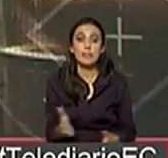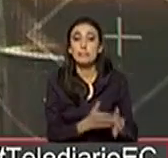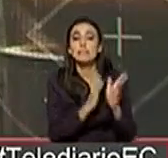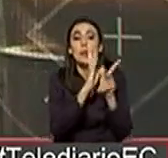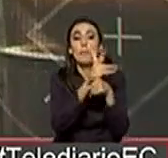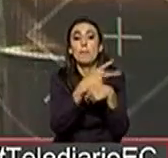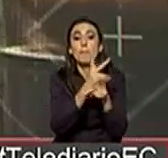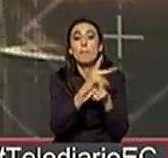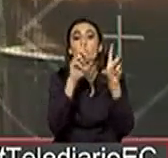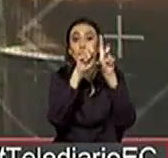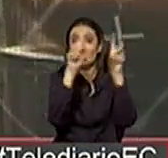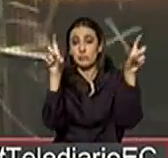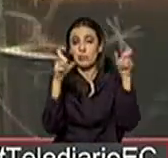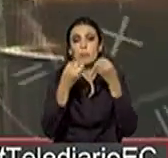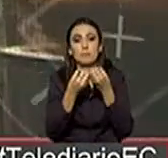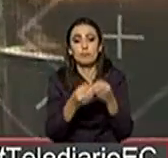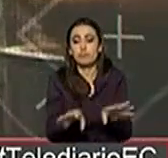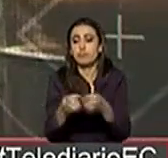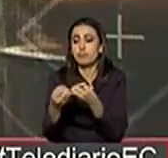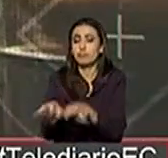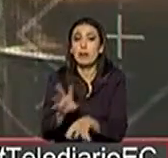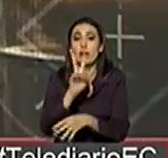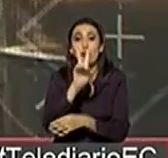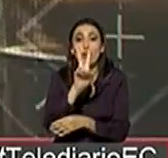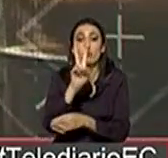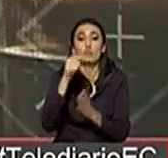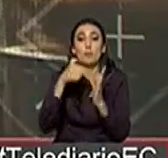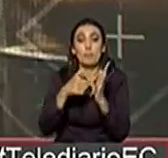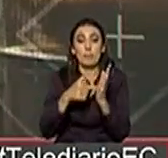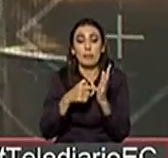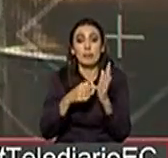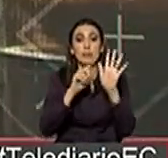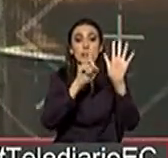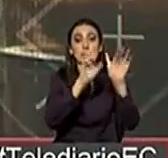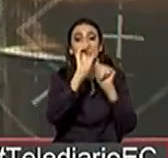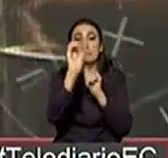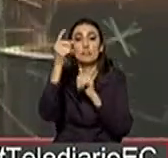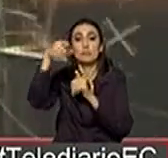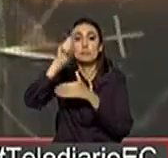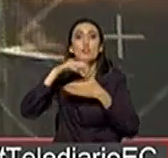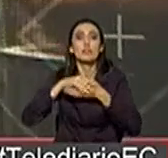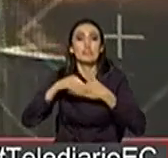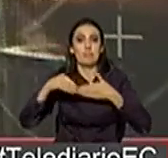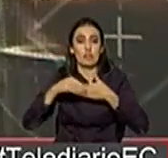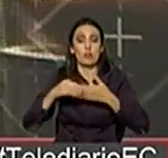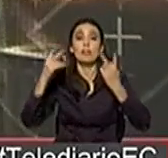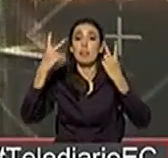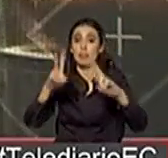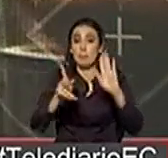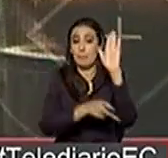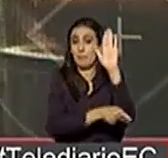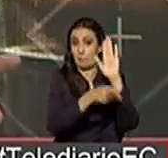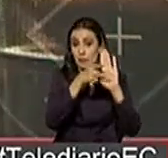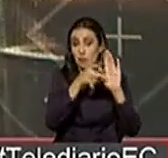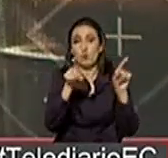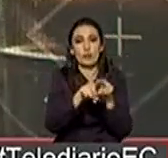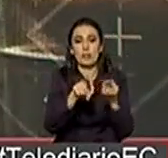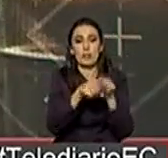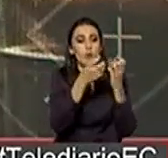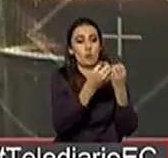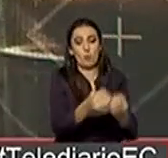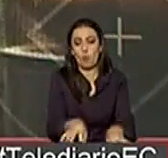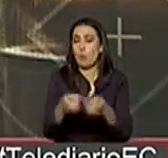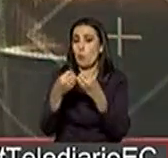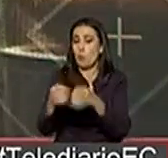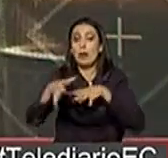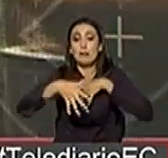del país registró pérdidas por 2.600 millones de dólares el sector petrolero también se vio afectado por las protestas registradas